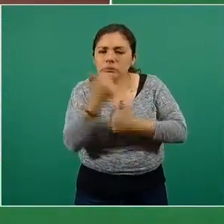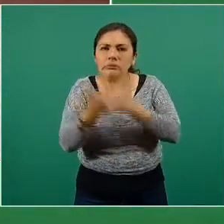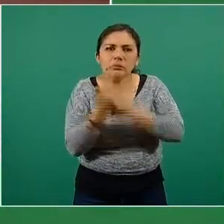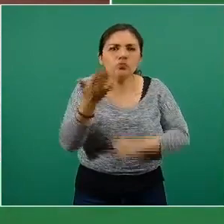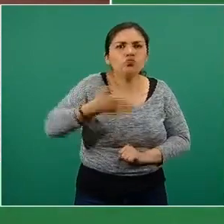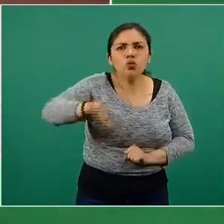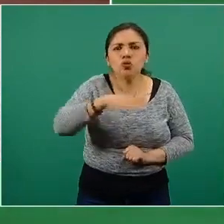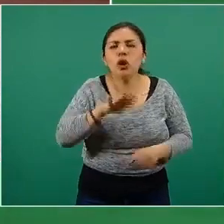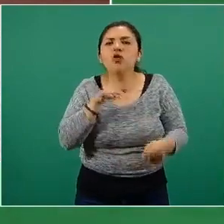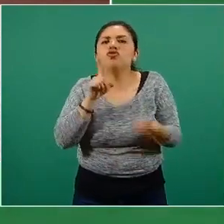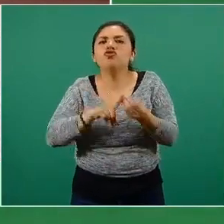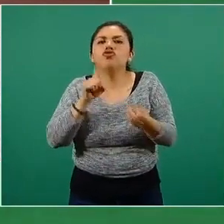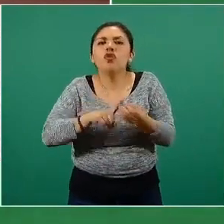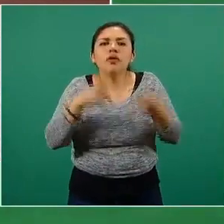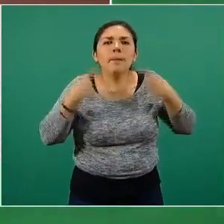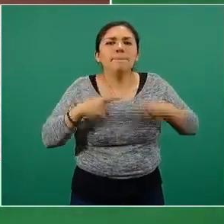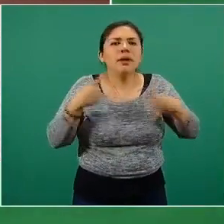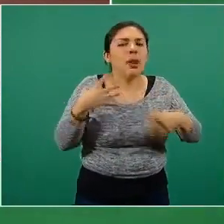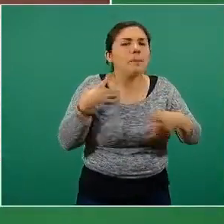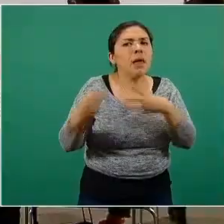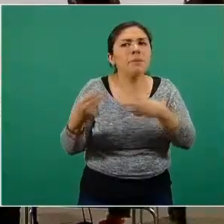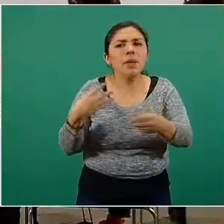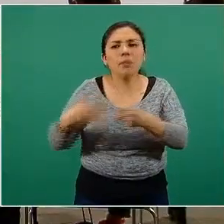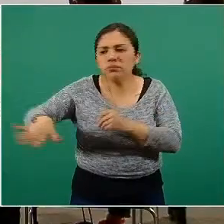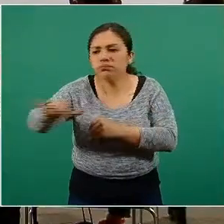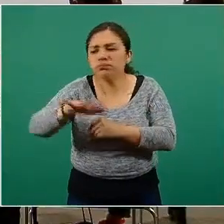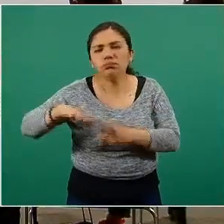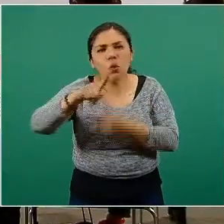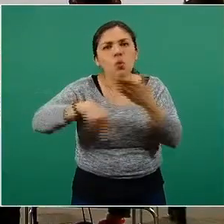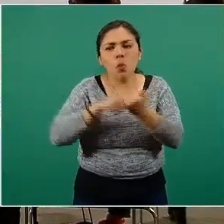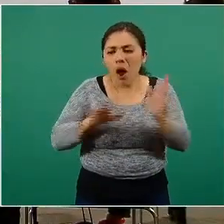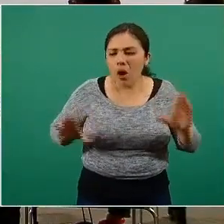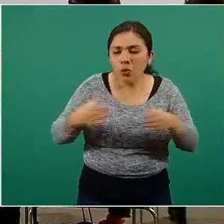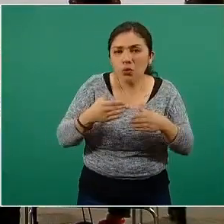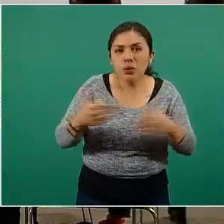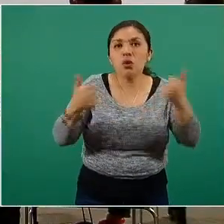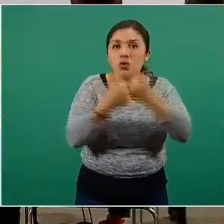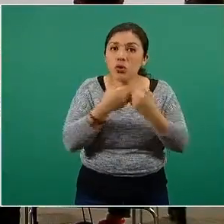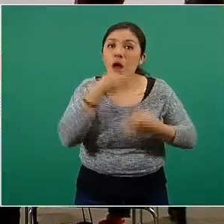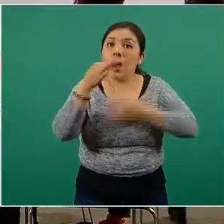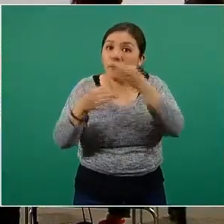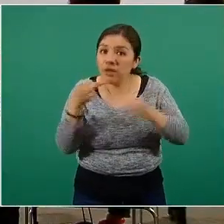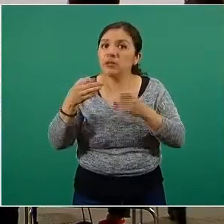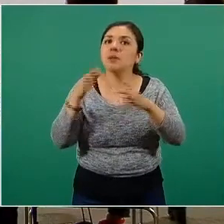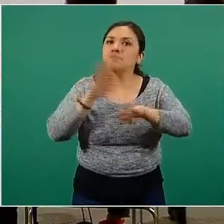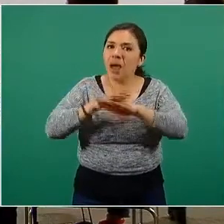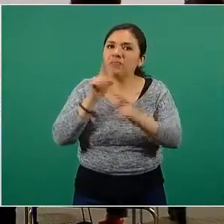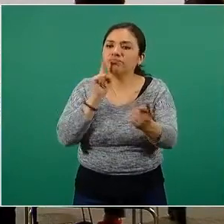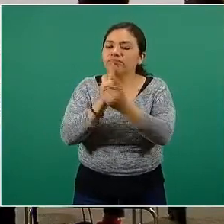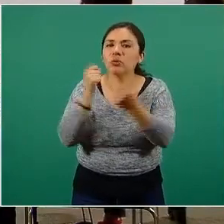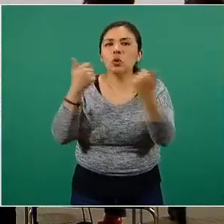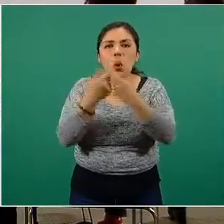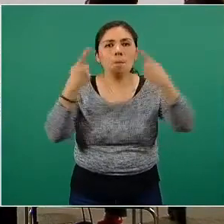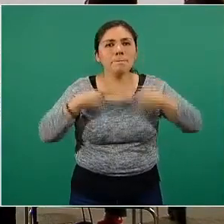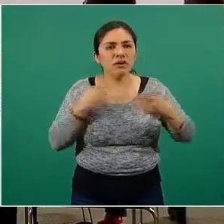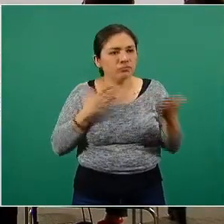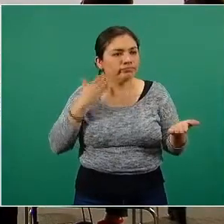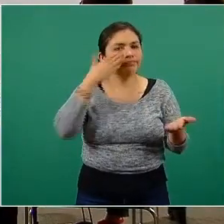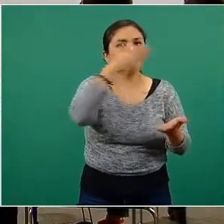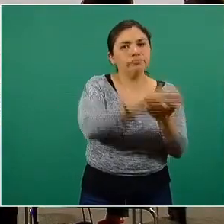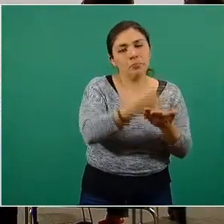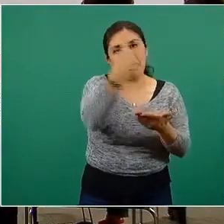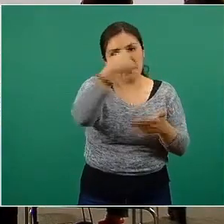buscar activamente los casos a nivel comunitario, el tener la promoción cercana a la casa con las brigadas,